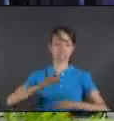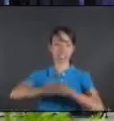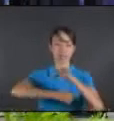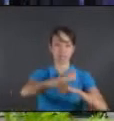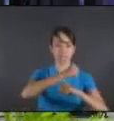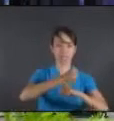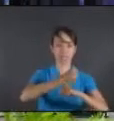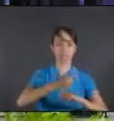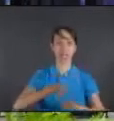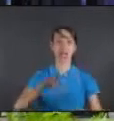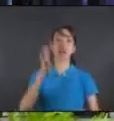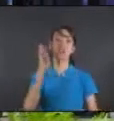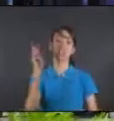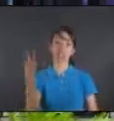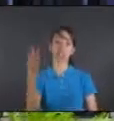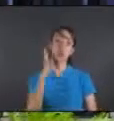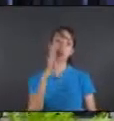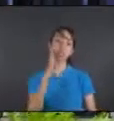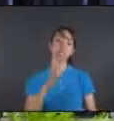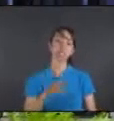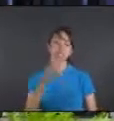sellar.